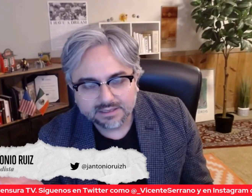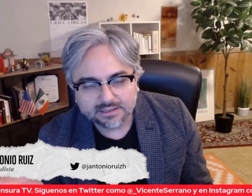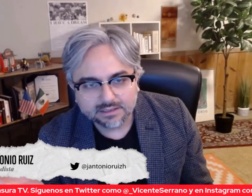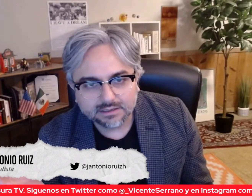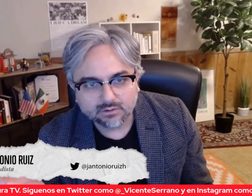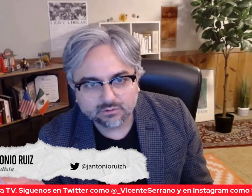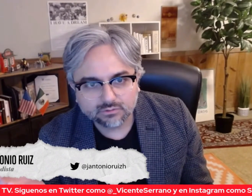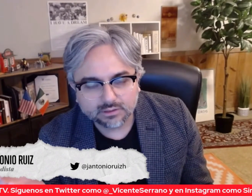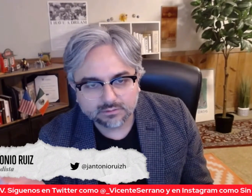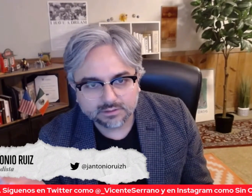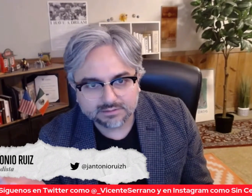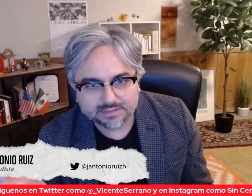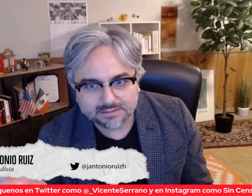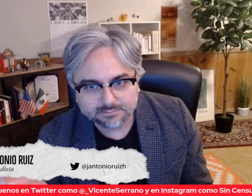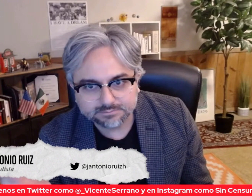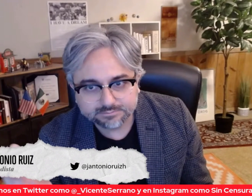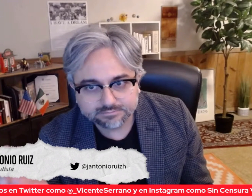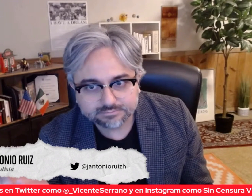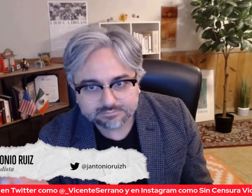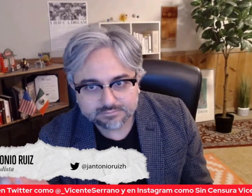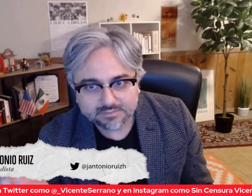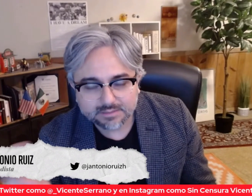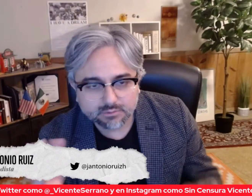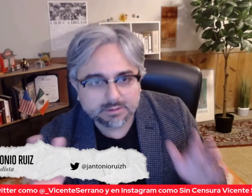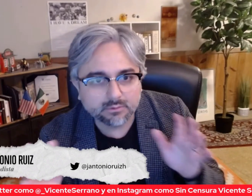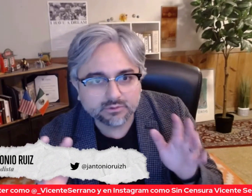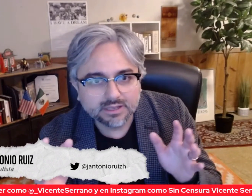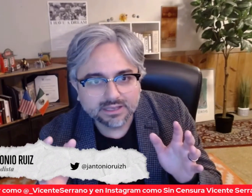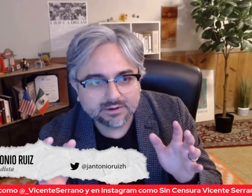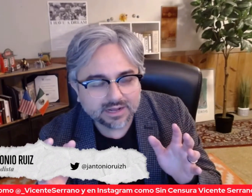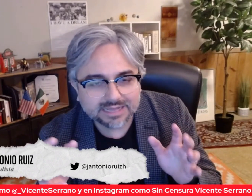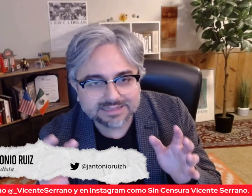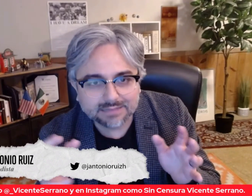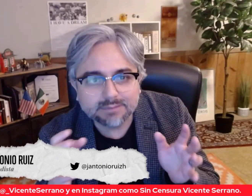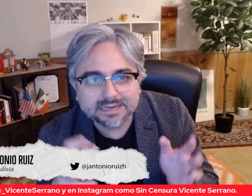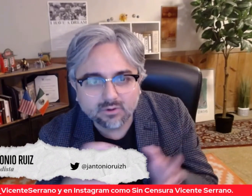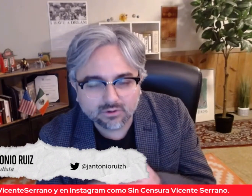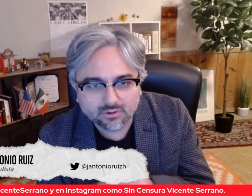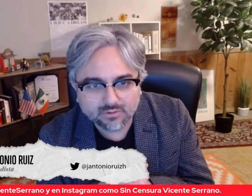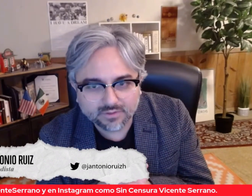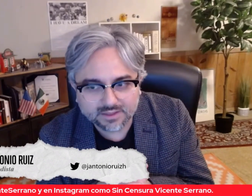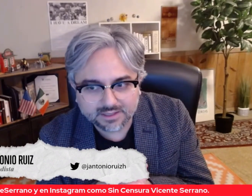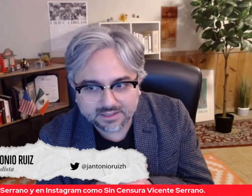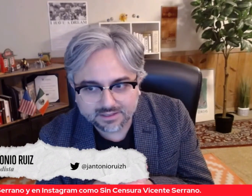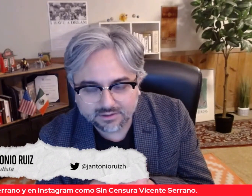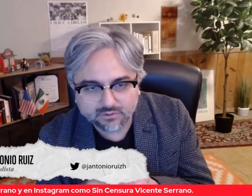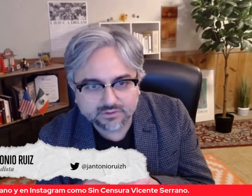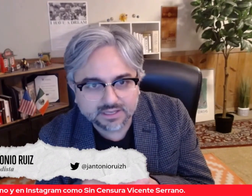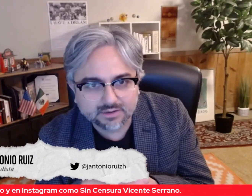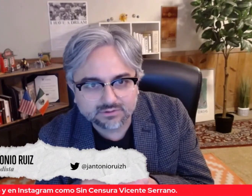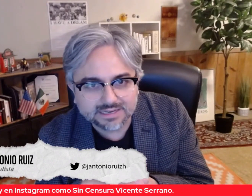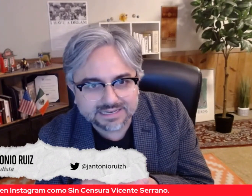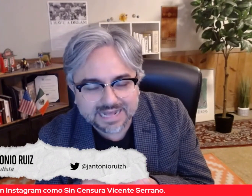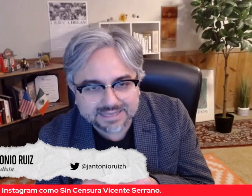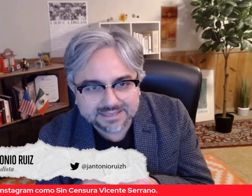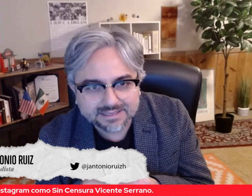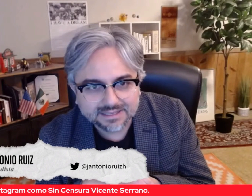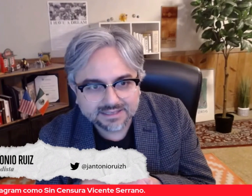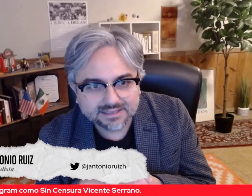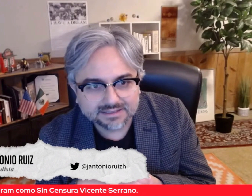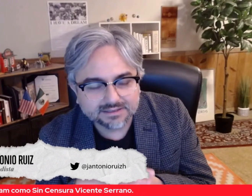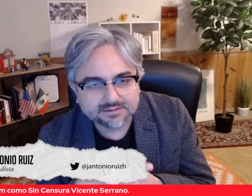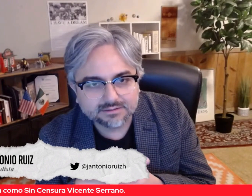ley, los que están, pues vamos, una cantidad menor de consejeros del